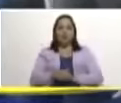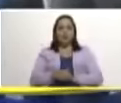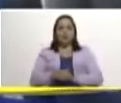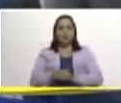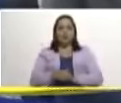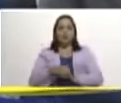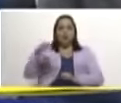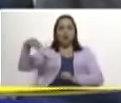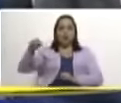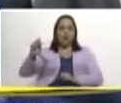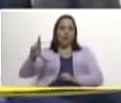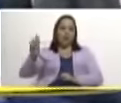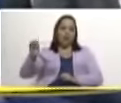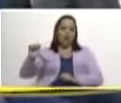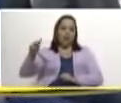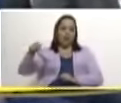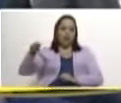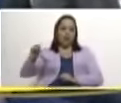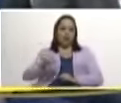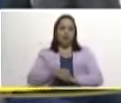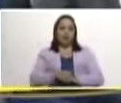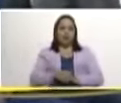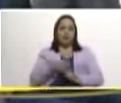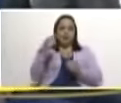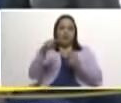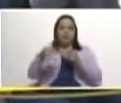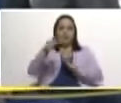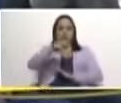José Marcano, los Marcano,